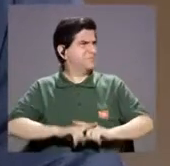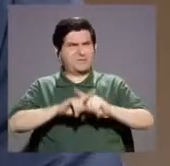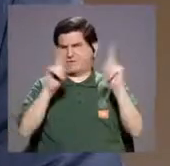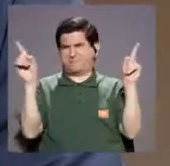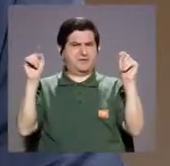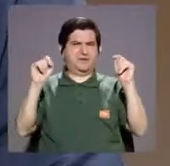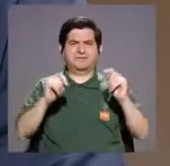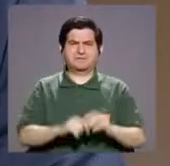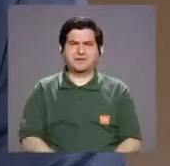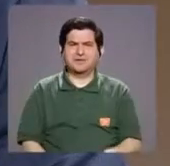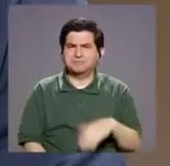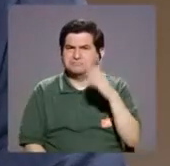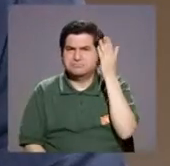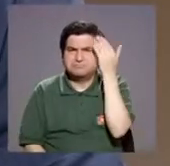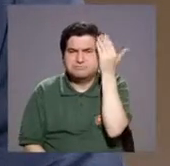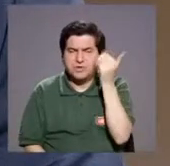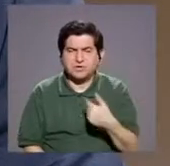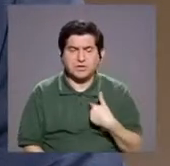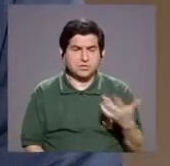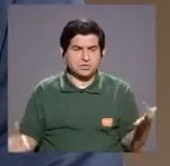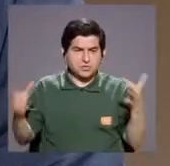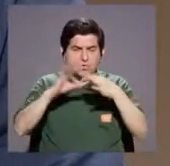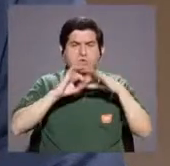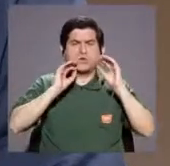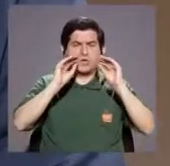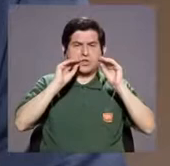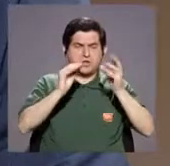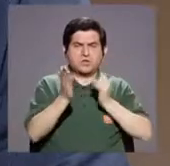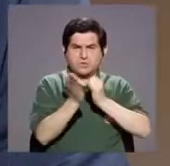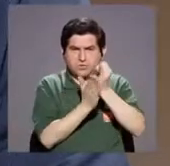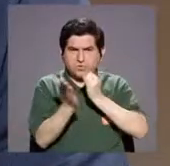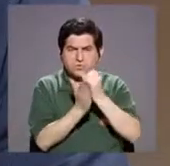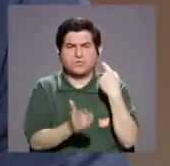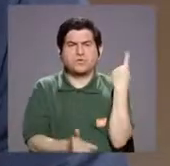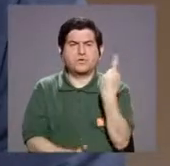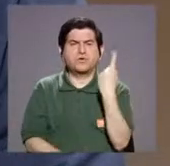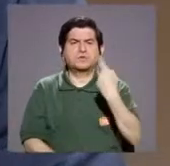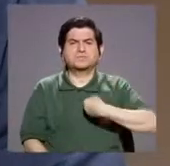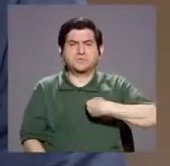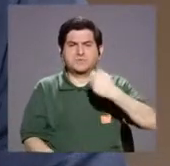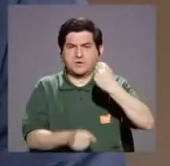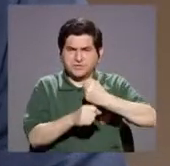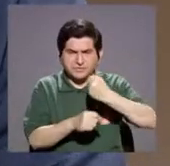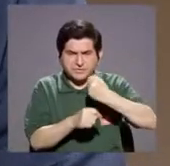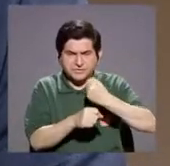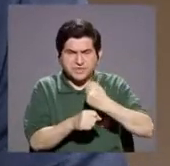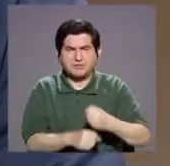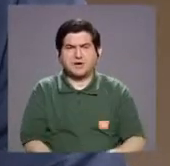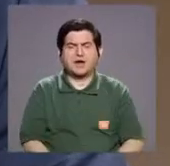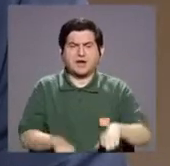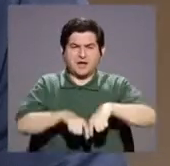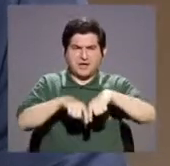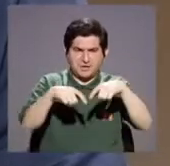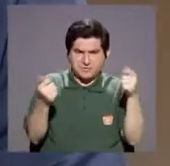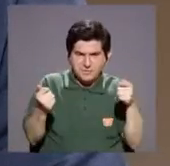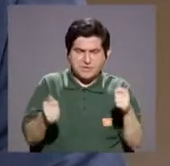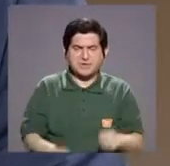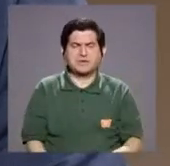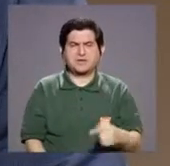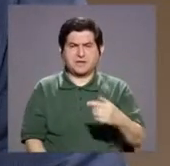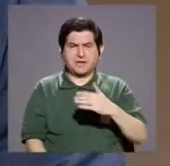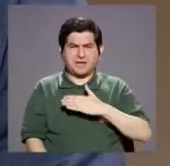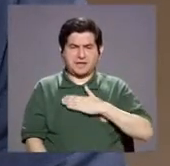porque estaba vinculado a la docencia la investigación y siempre haciendo el trabajo periodístico ciudadano que me ha